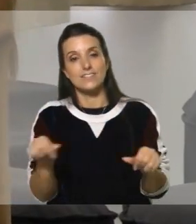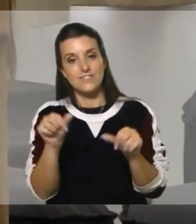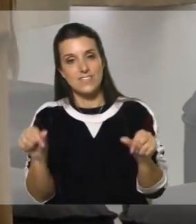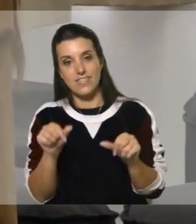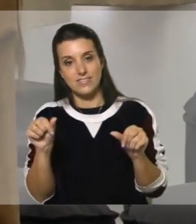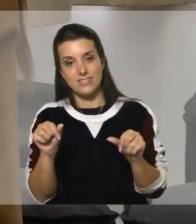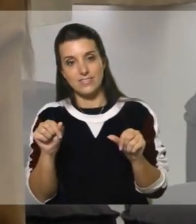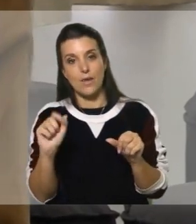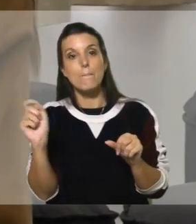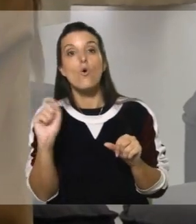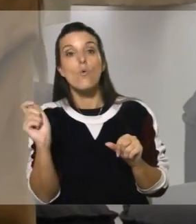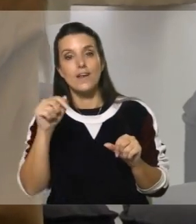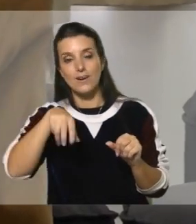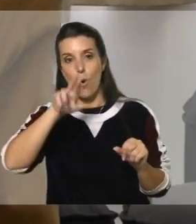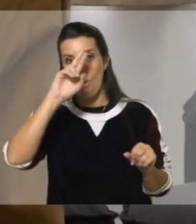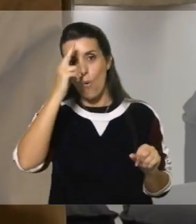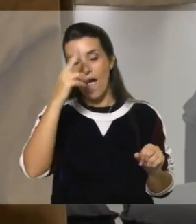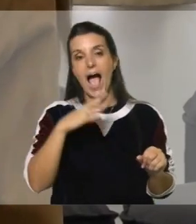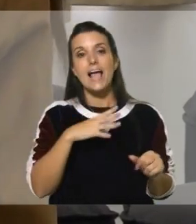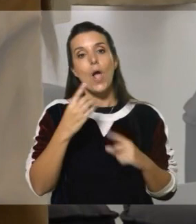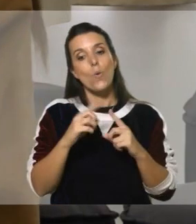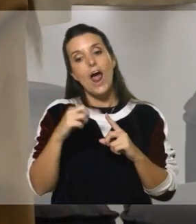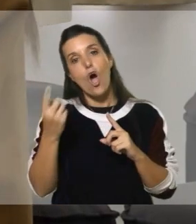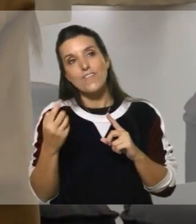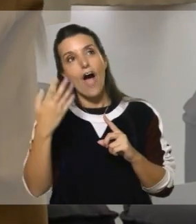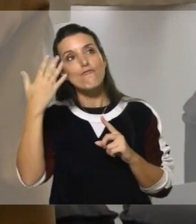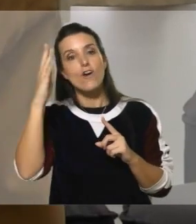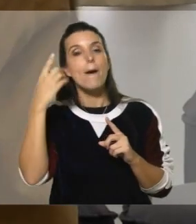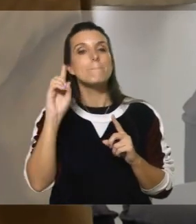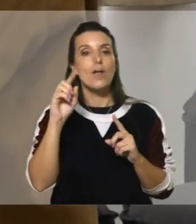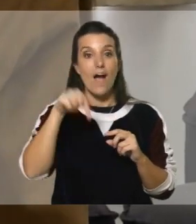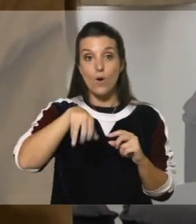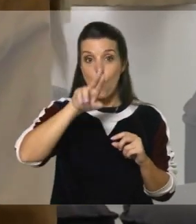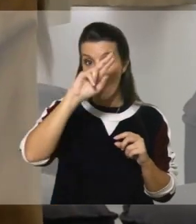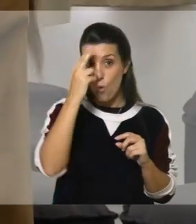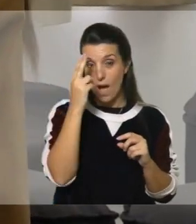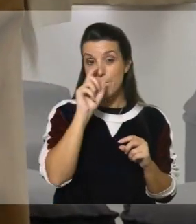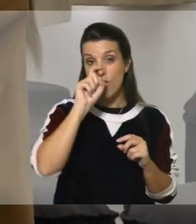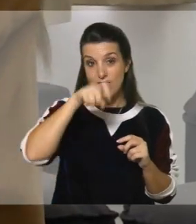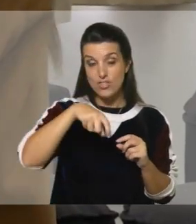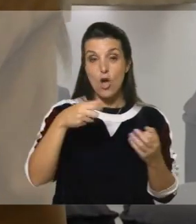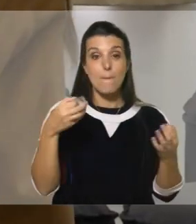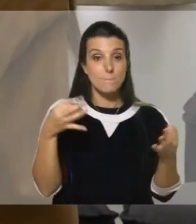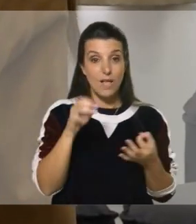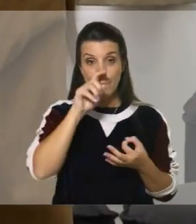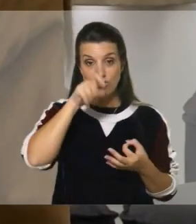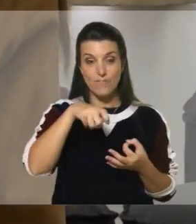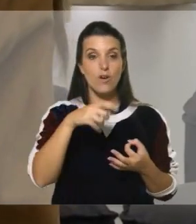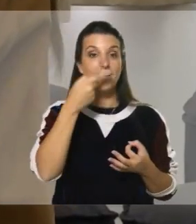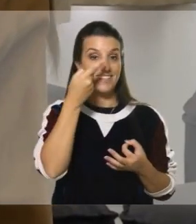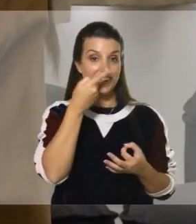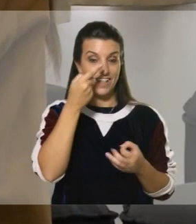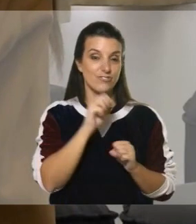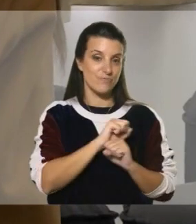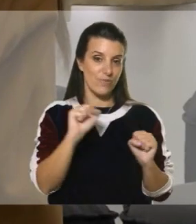pública en Uruguay tenemos alguna otras afuera pero en Uruguay en Montevideo en particular sería muy interesante